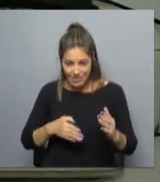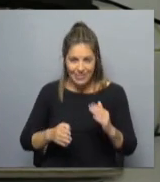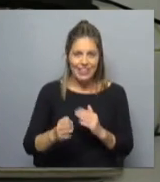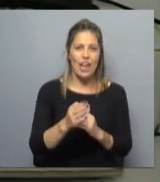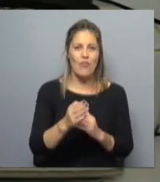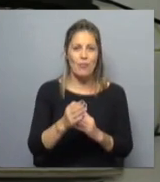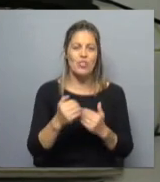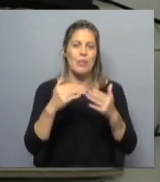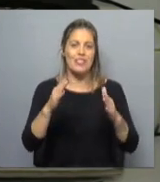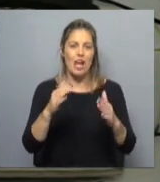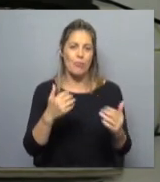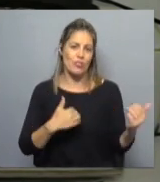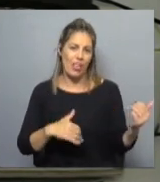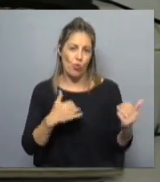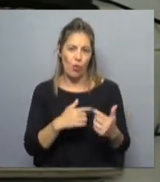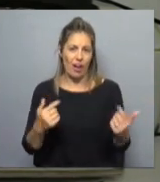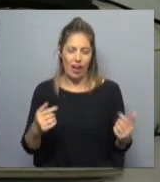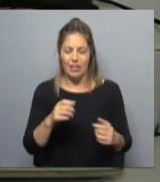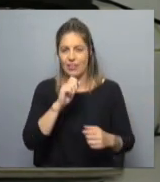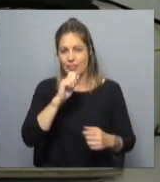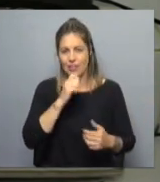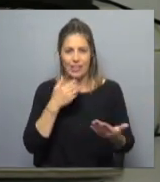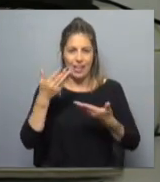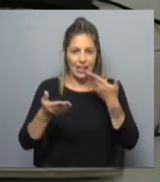y empezamos a tocar. Y en principio dijimos, pa,